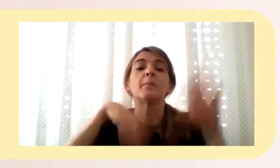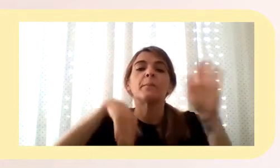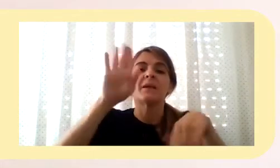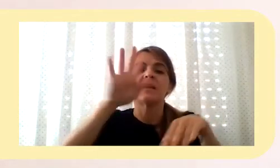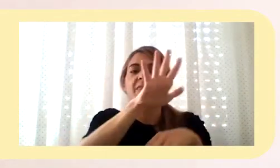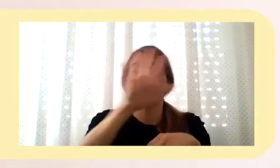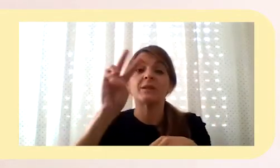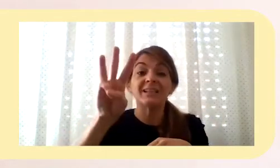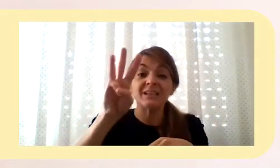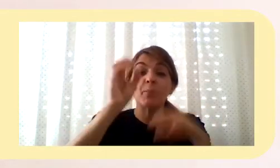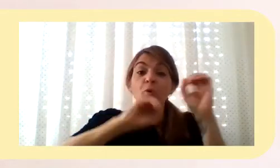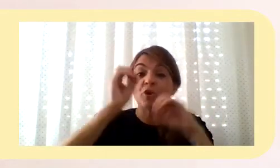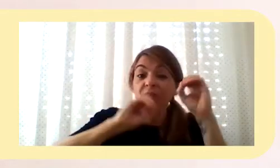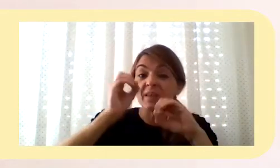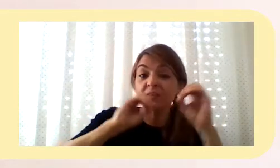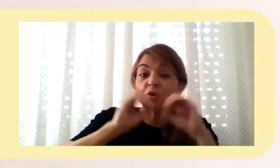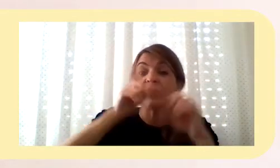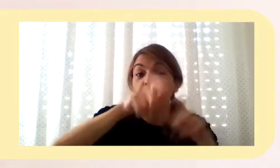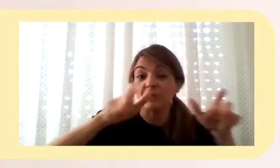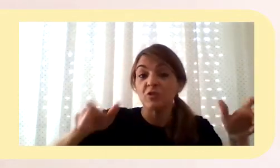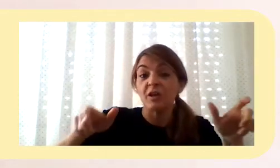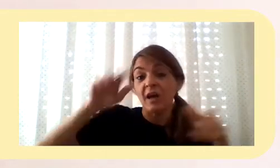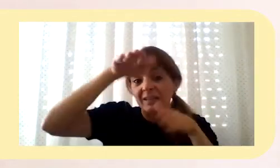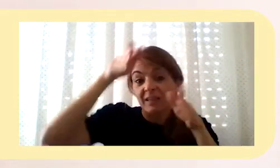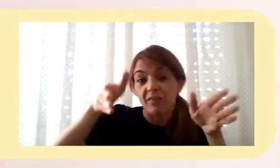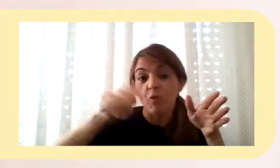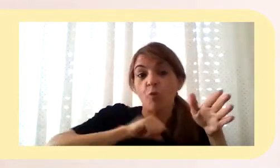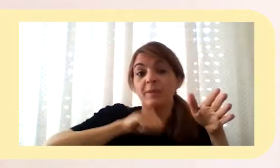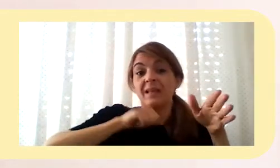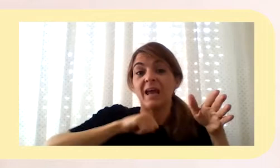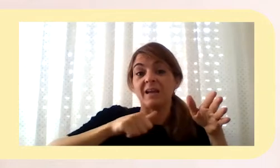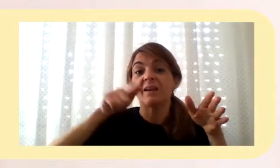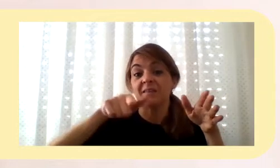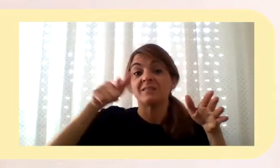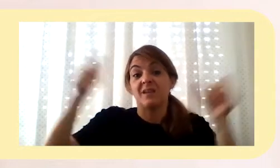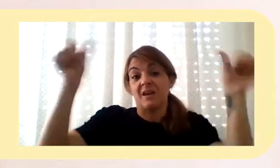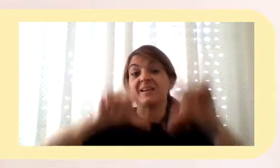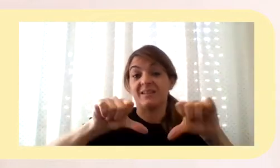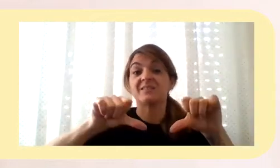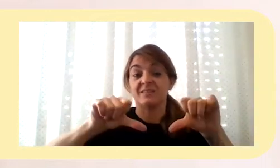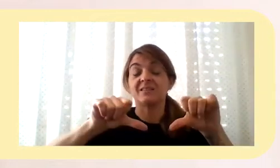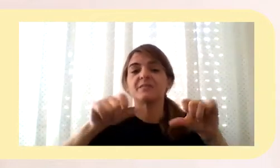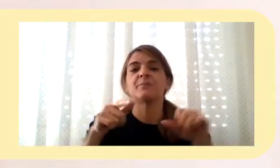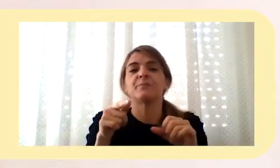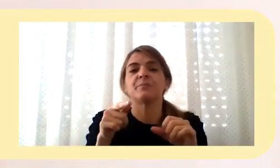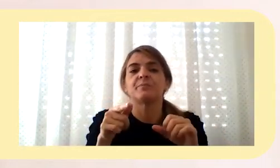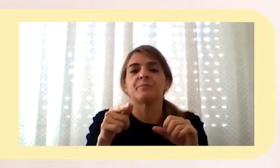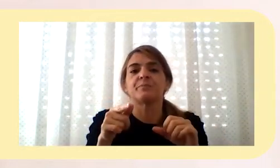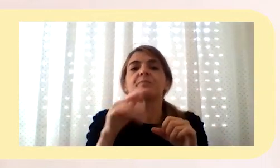53% del personal sanitario dedicada a la atención hospitalaria durante esta crisis señala que